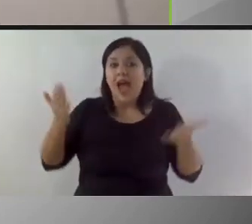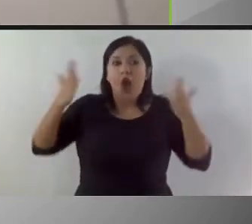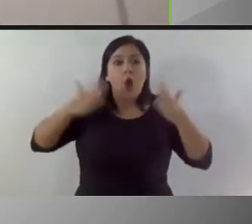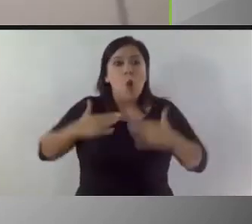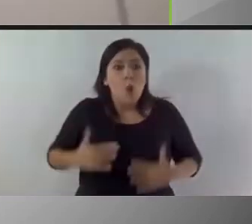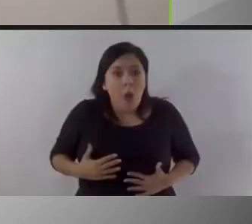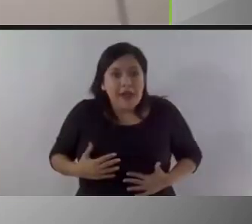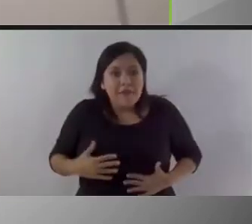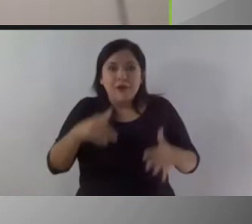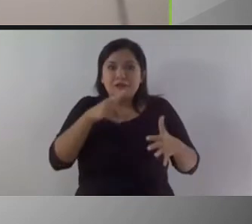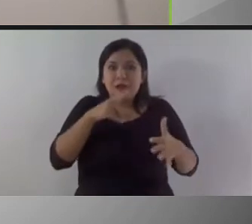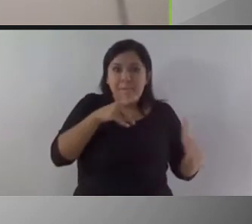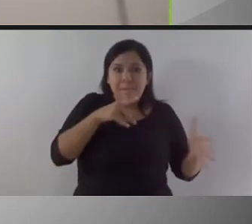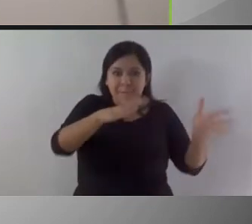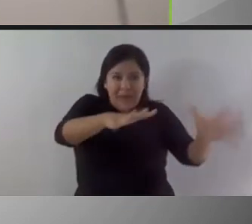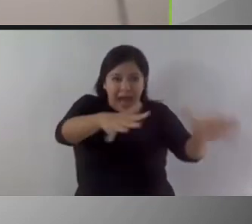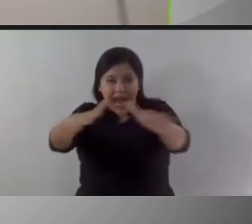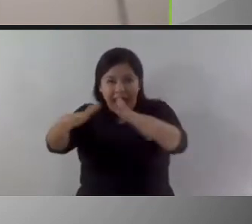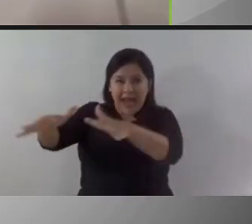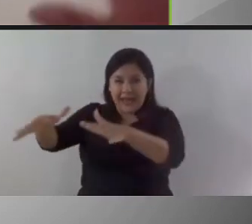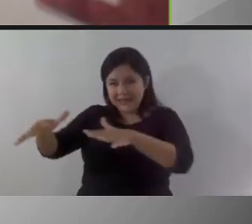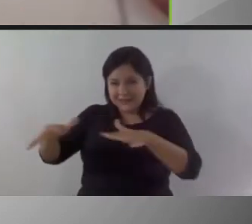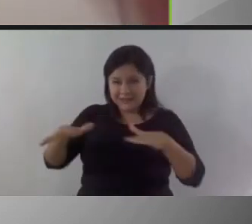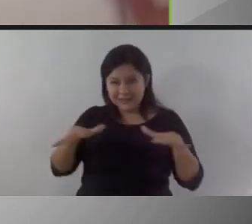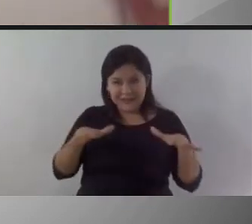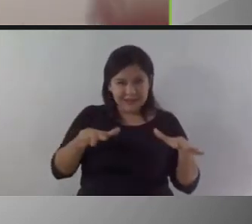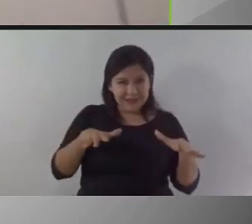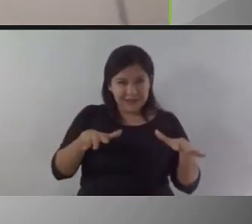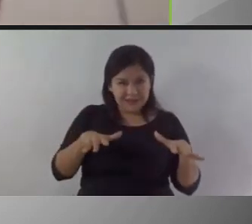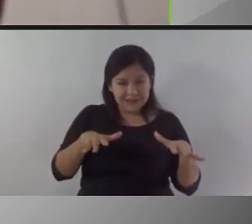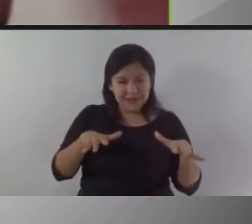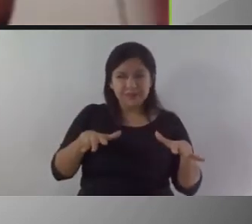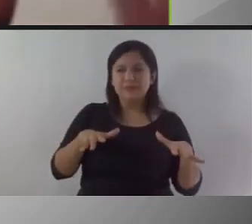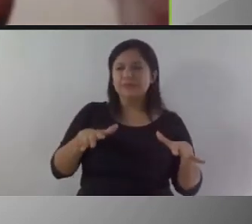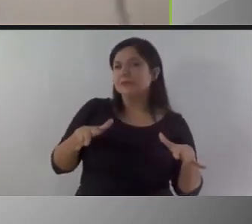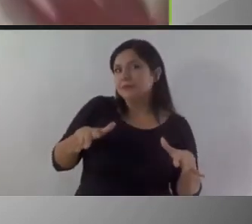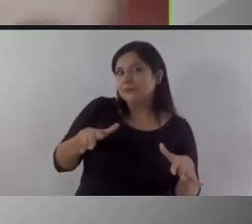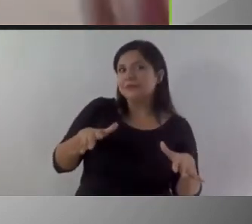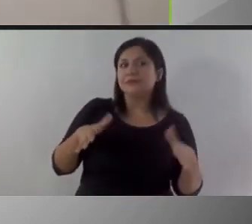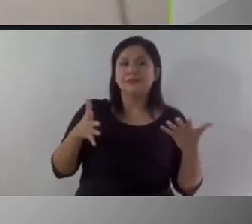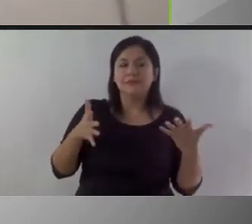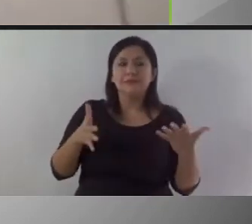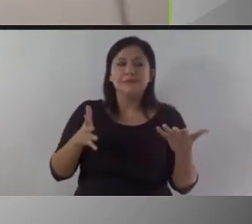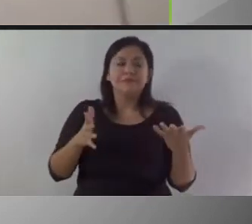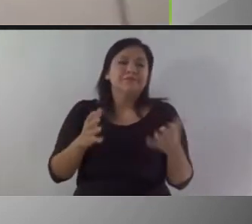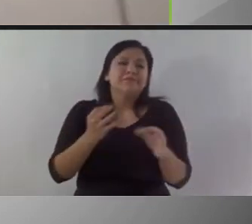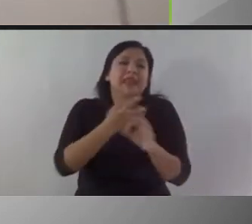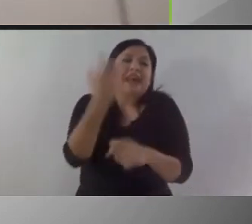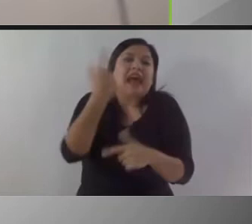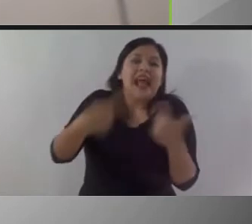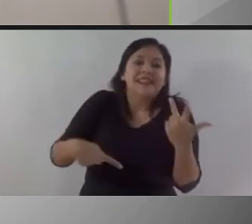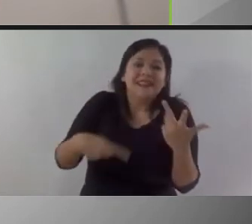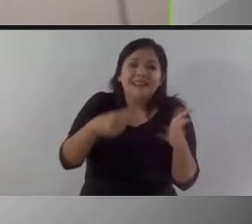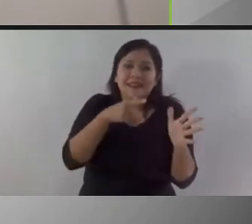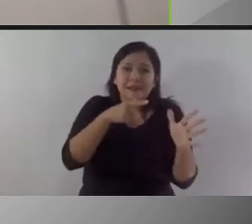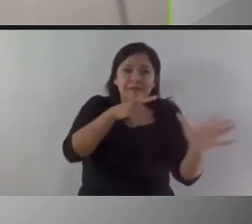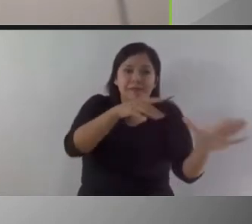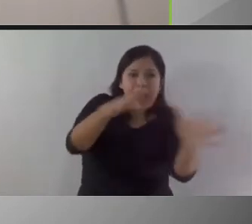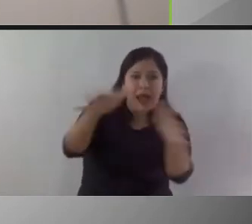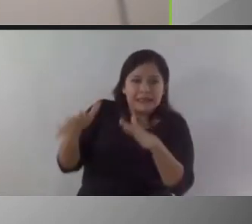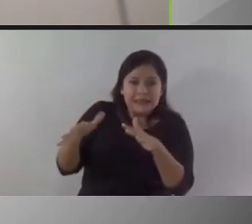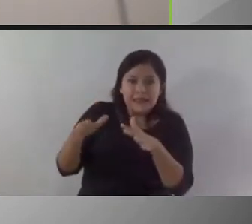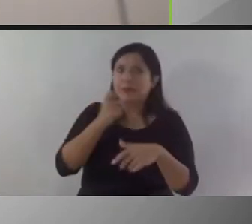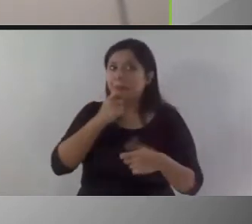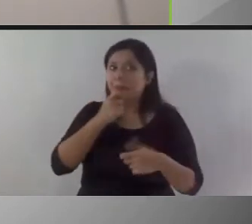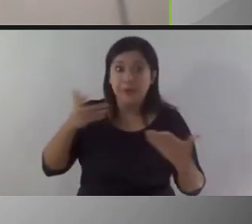cuerpos que son muy parecidos entre sí en relación a ciertas características. Esas